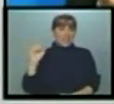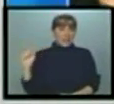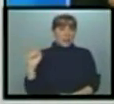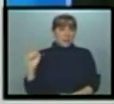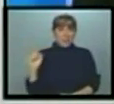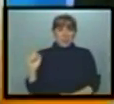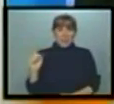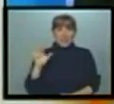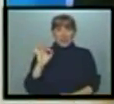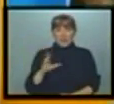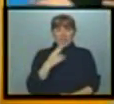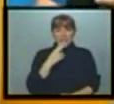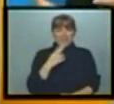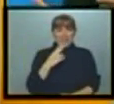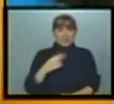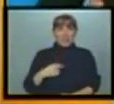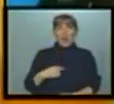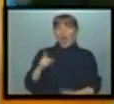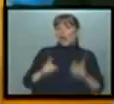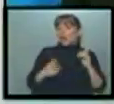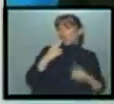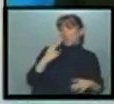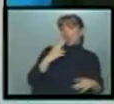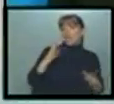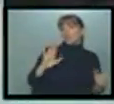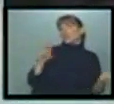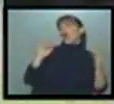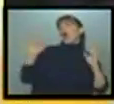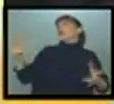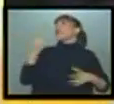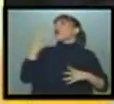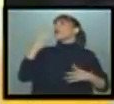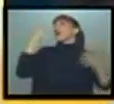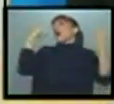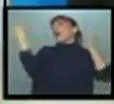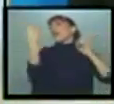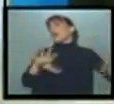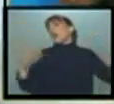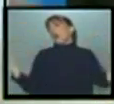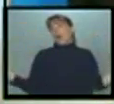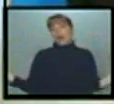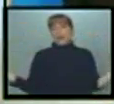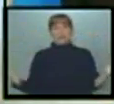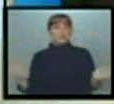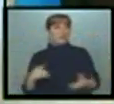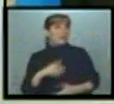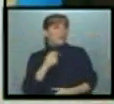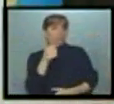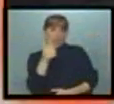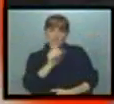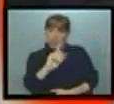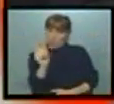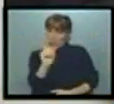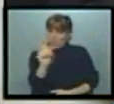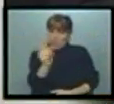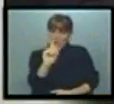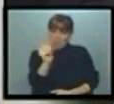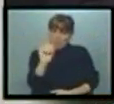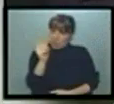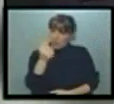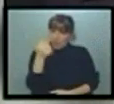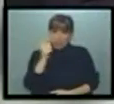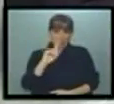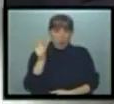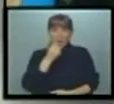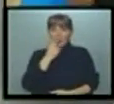grande. Y mucha gente para decir que no fuma, bueno, que deje de fumar y que dedique ese dinero a cualquier cosa. No es fácil. Y no es de primera. No es fácil. No es de